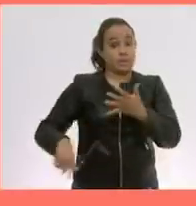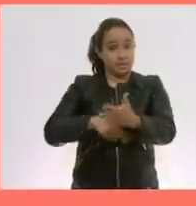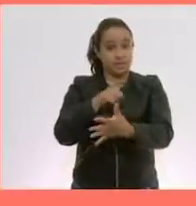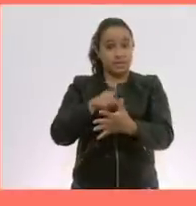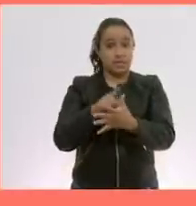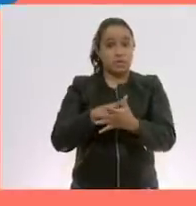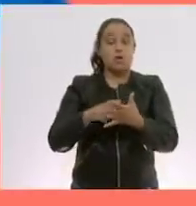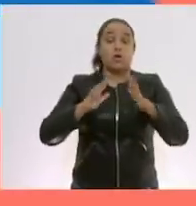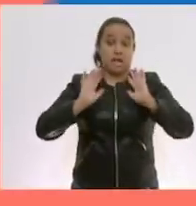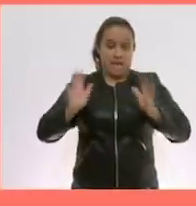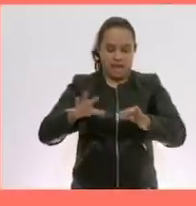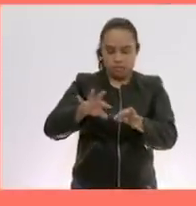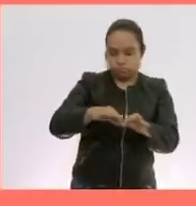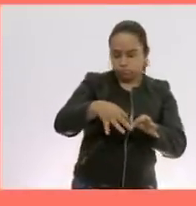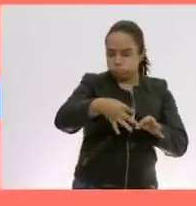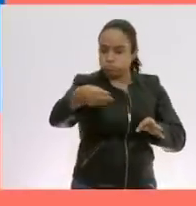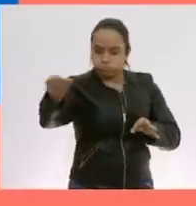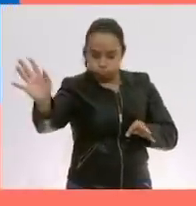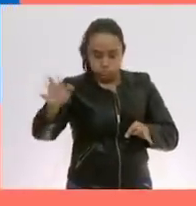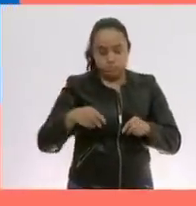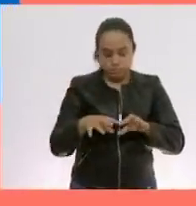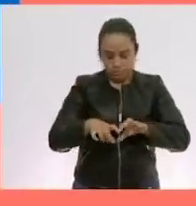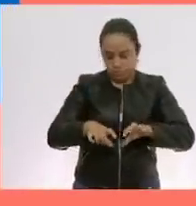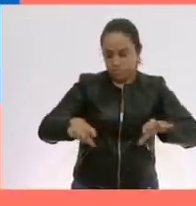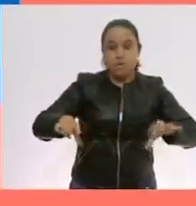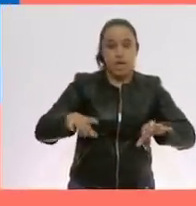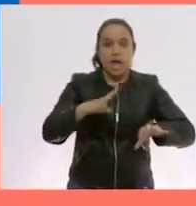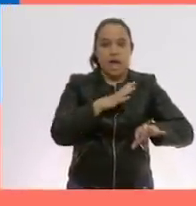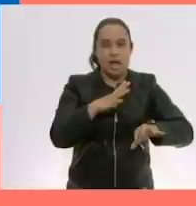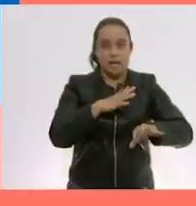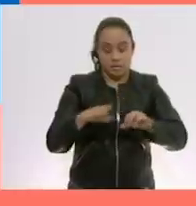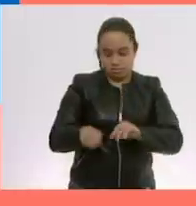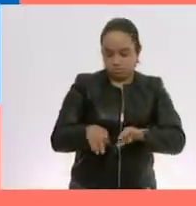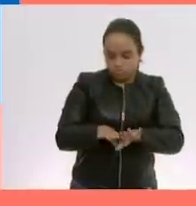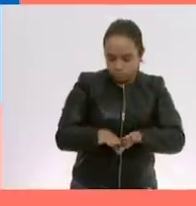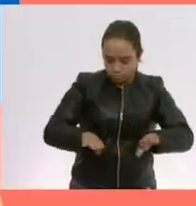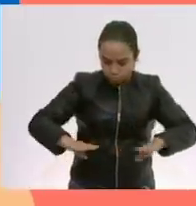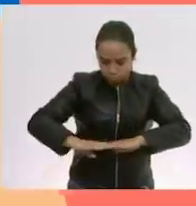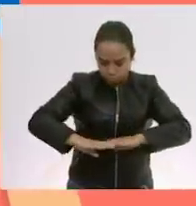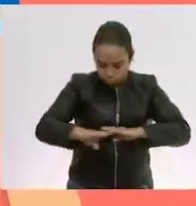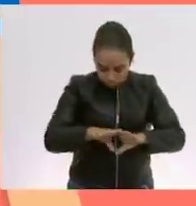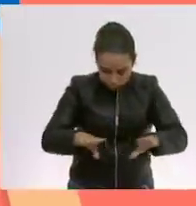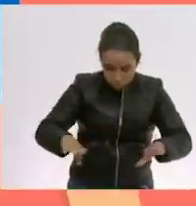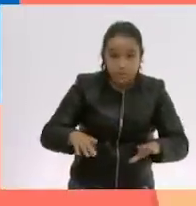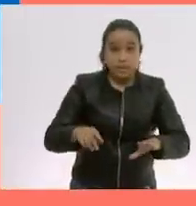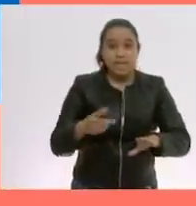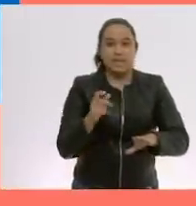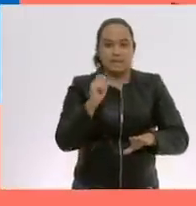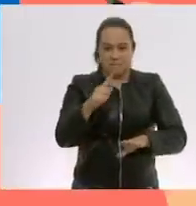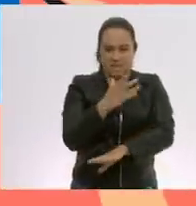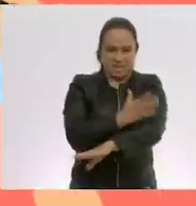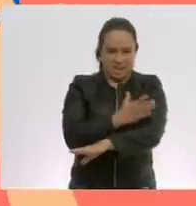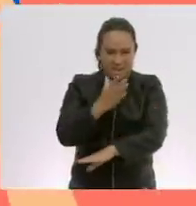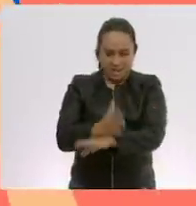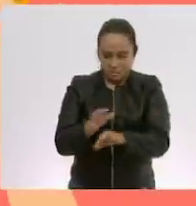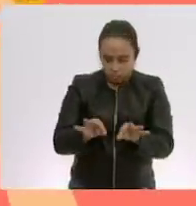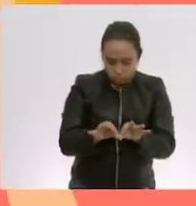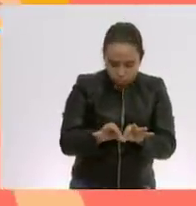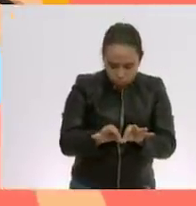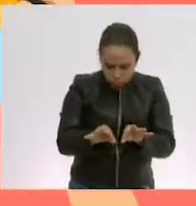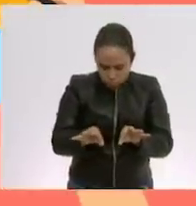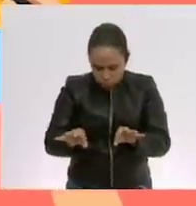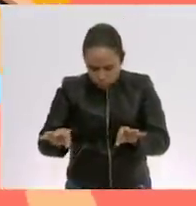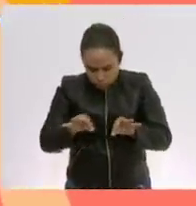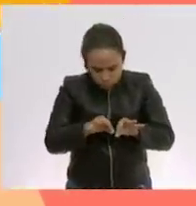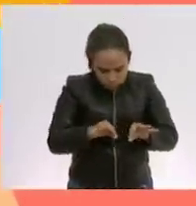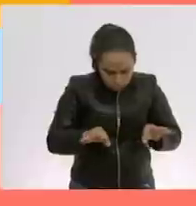5. Ahora tenemos un pequeño pedazo de playera. Estira a lo ancho y con ayuda de la regla, mide y marca con